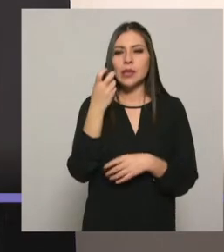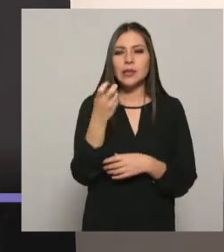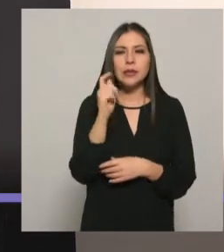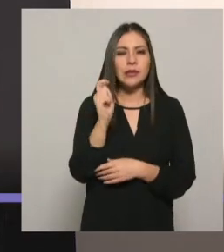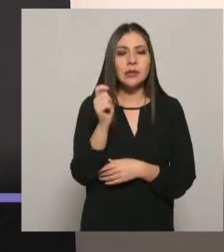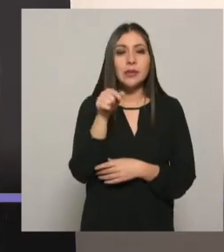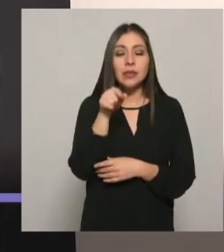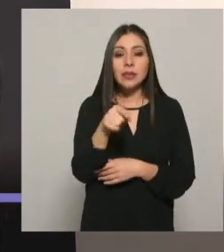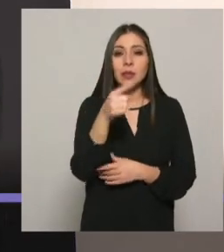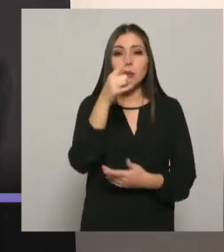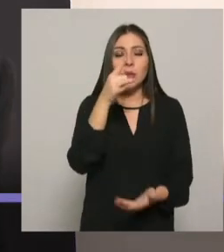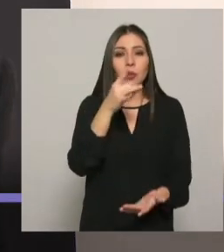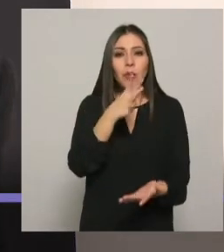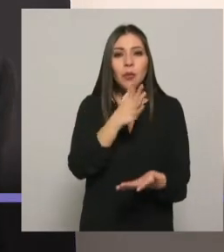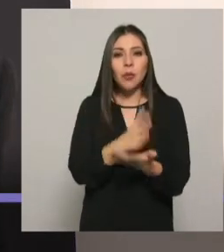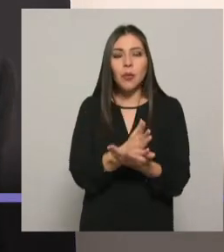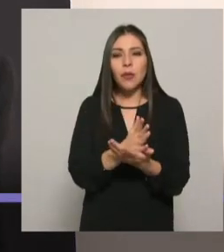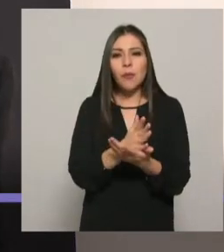especie que puede